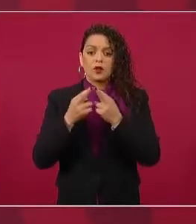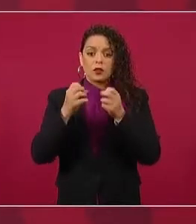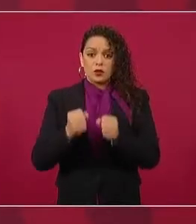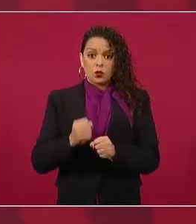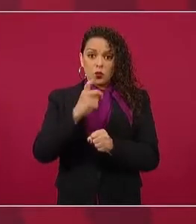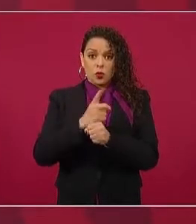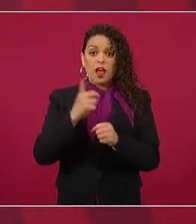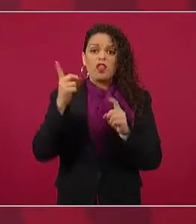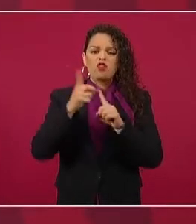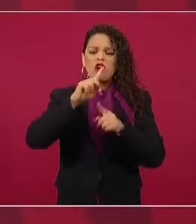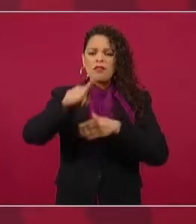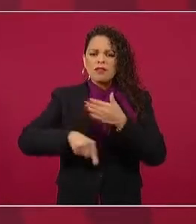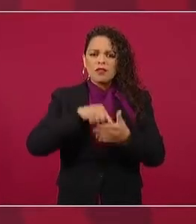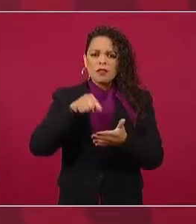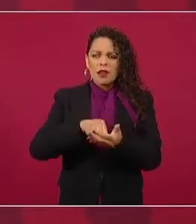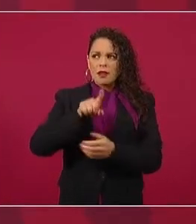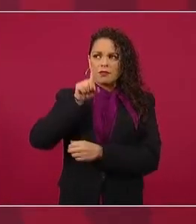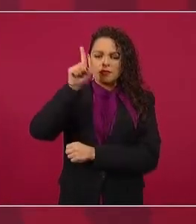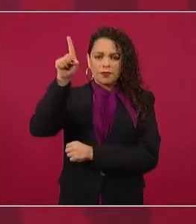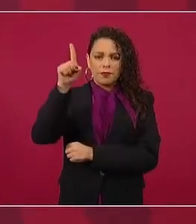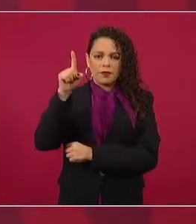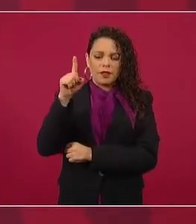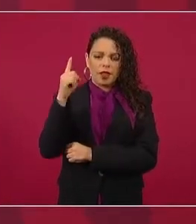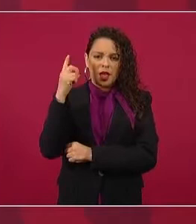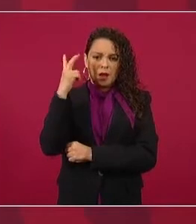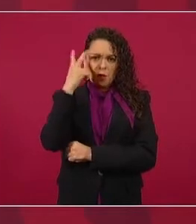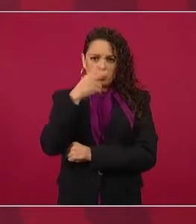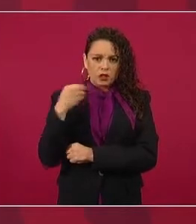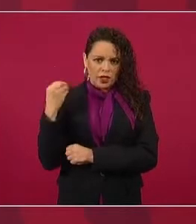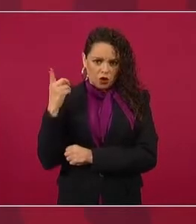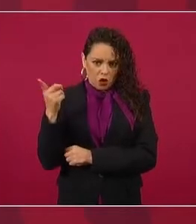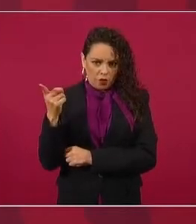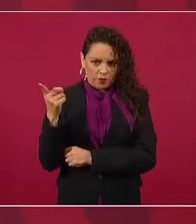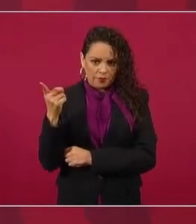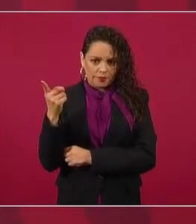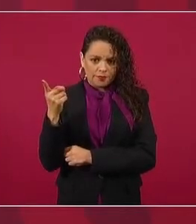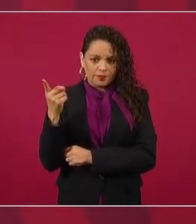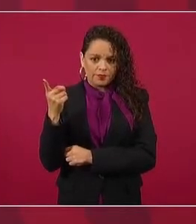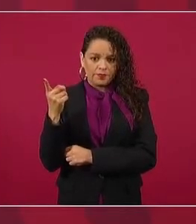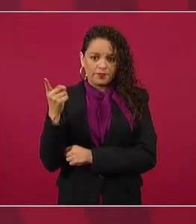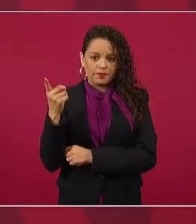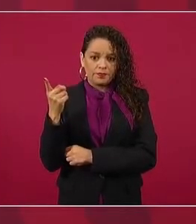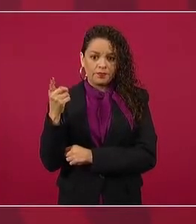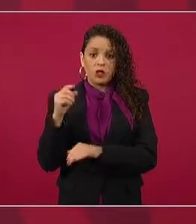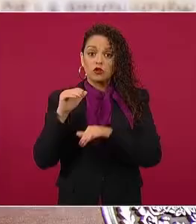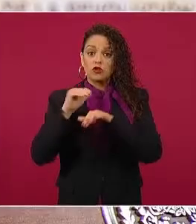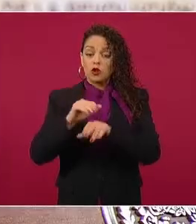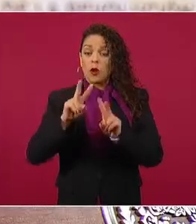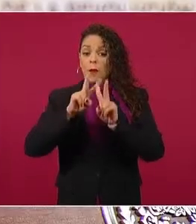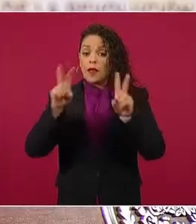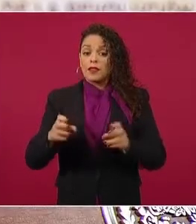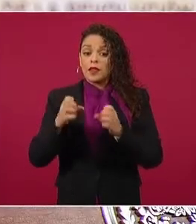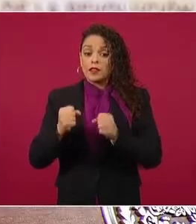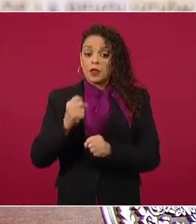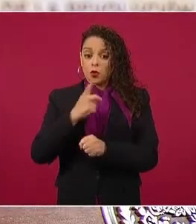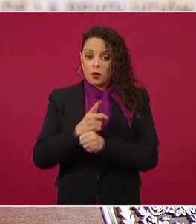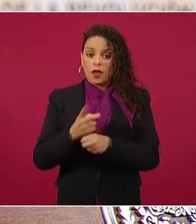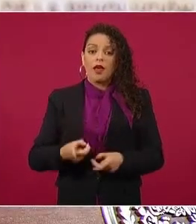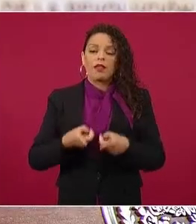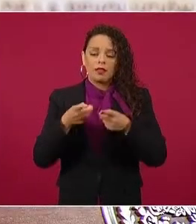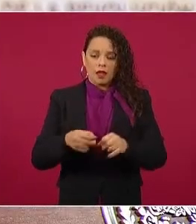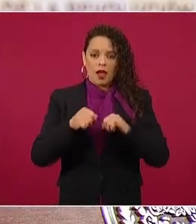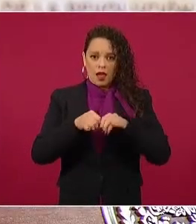Hermosillo y vamos a informar sobre seguridad en Hermosillo